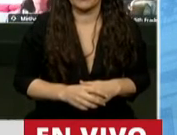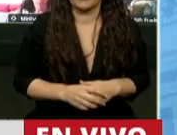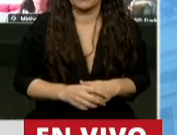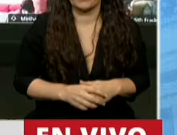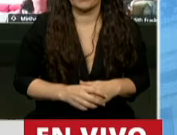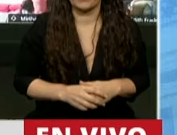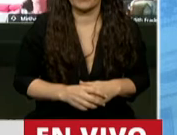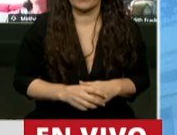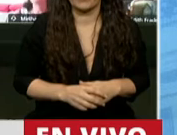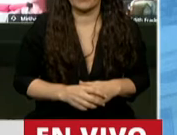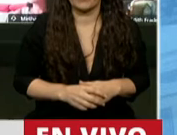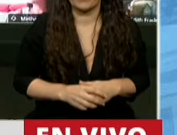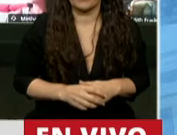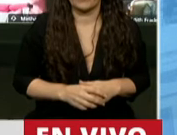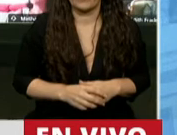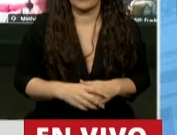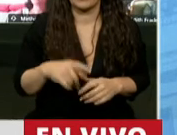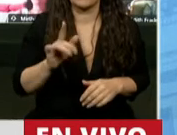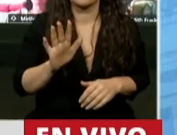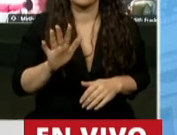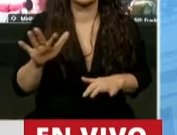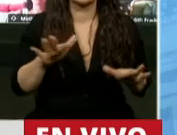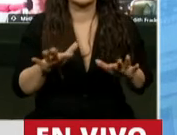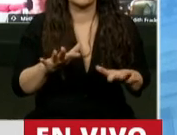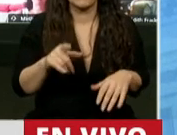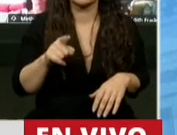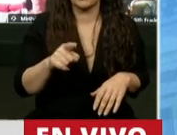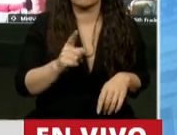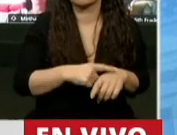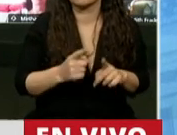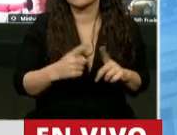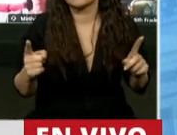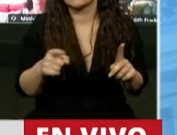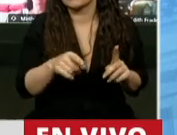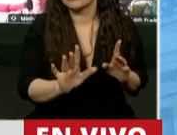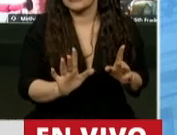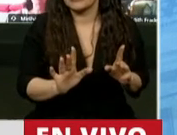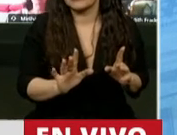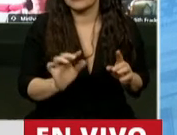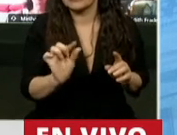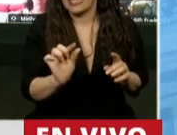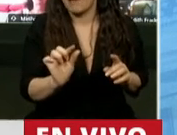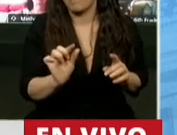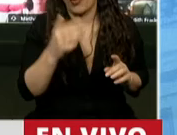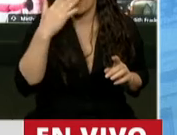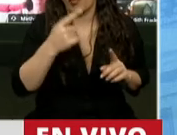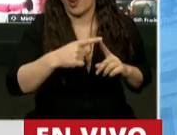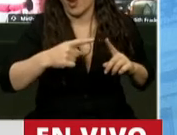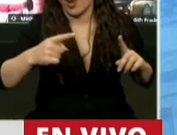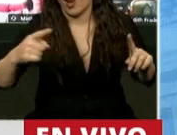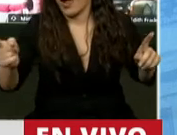tenemos esa situación de que lo temporal dura y lo hemos visto en muchos otros temas fiscales